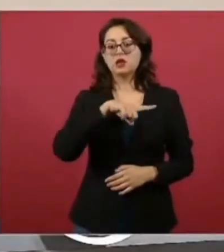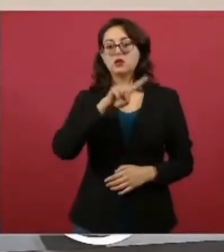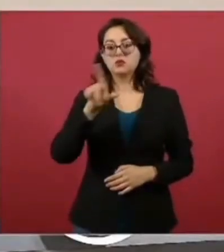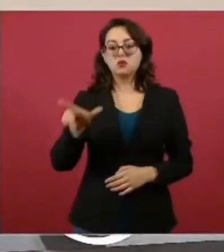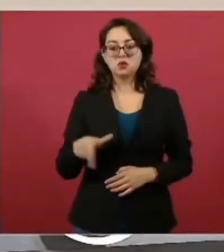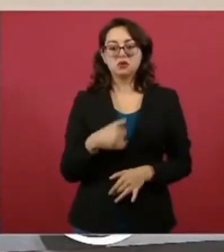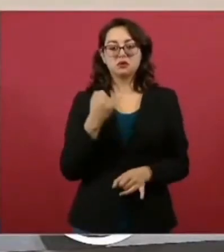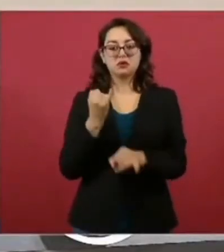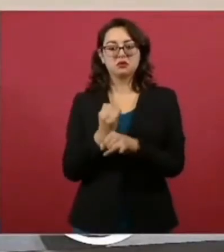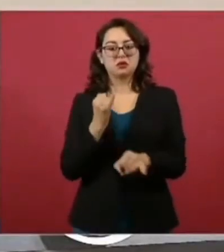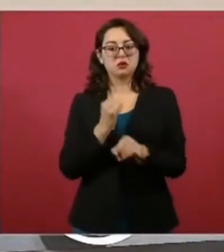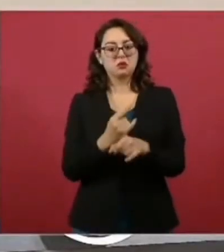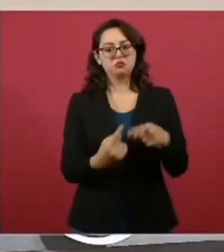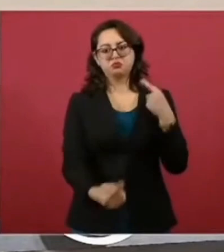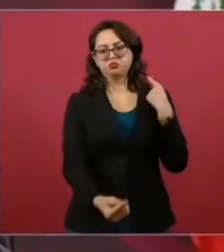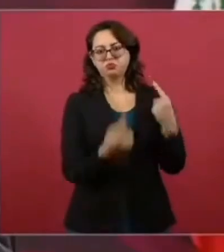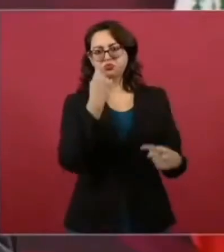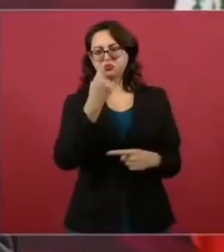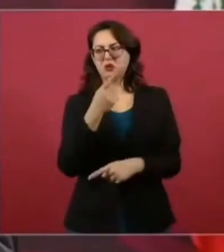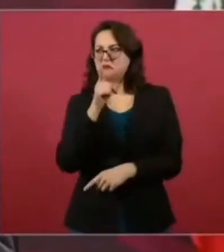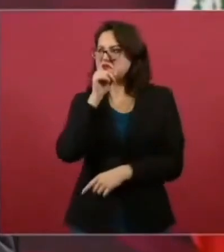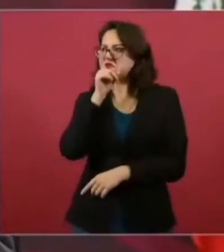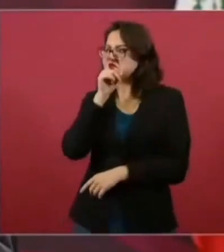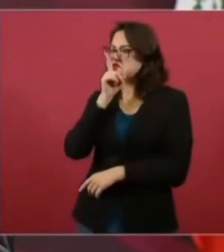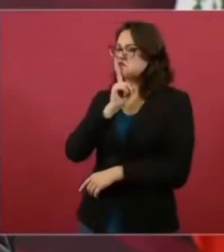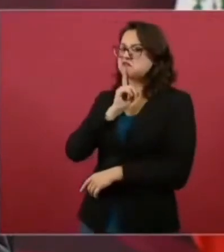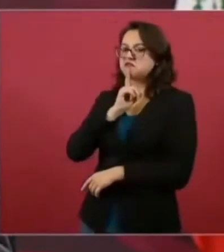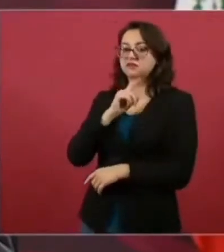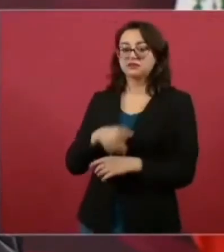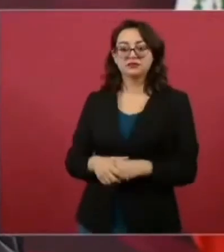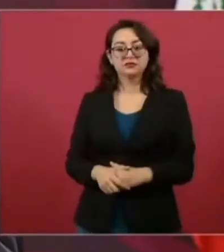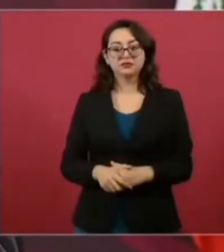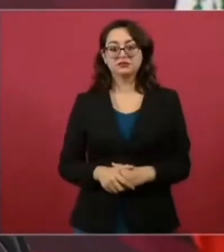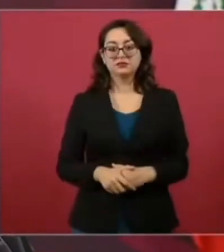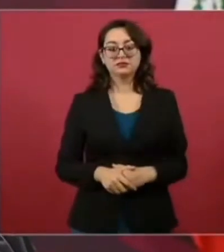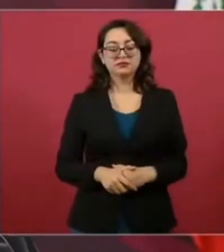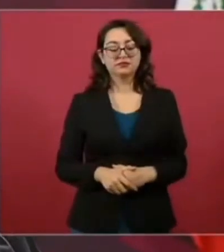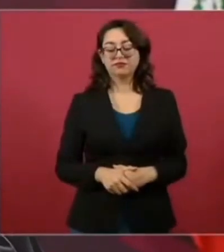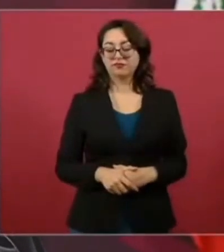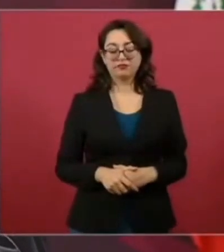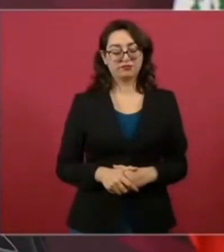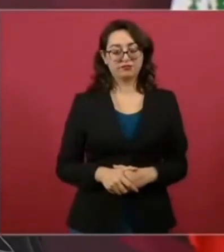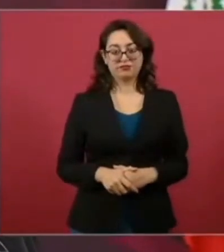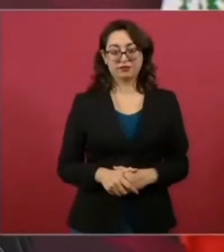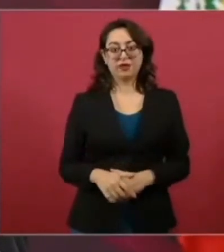de mentiroso, pero sí hay fierreros